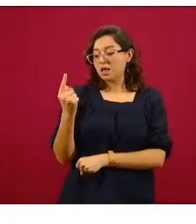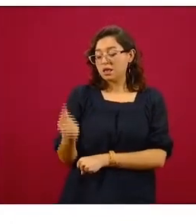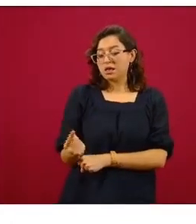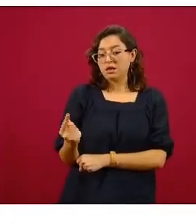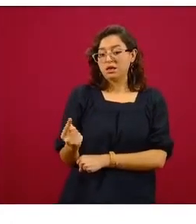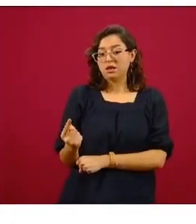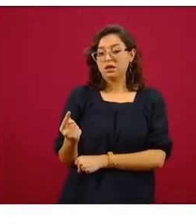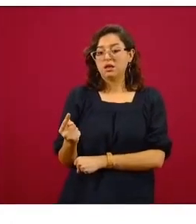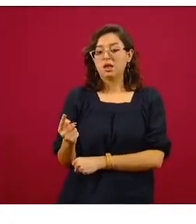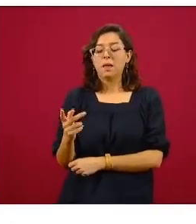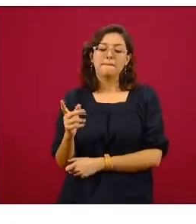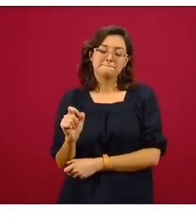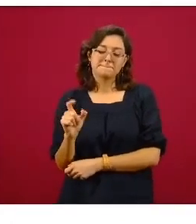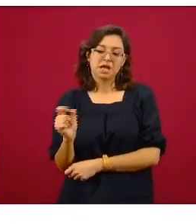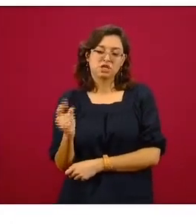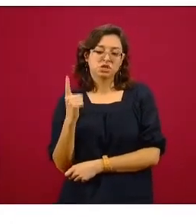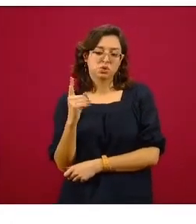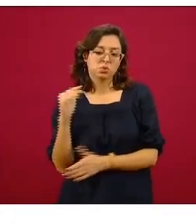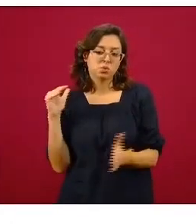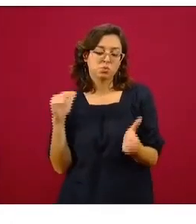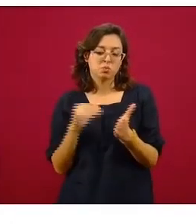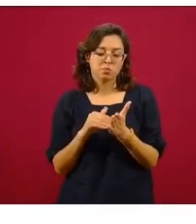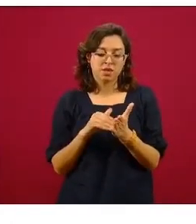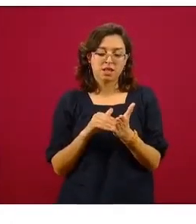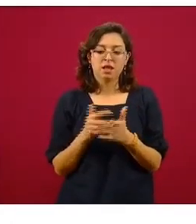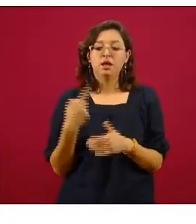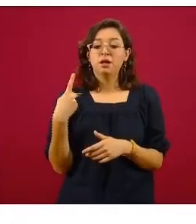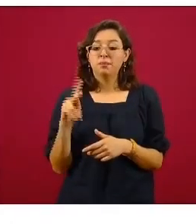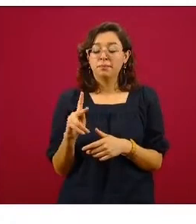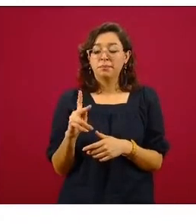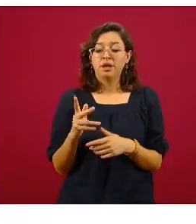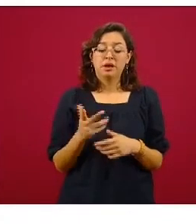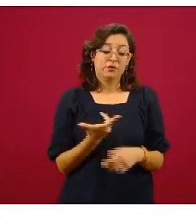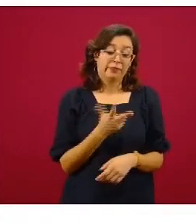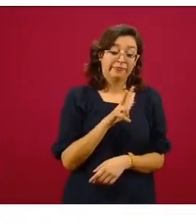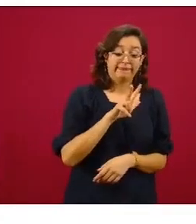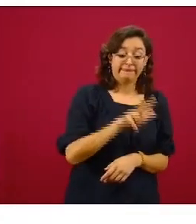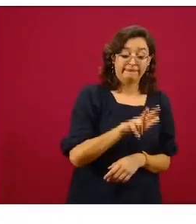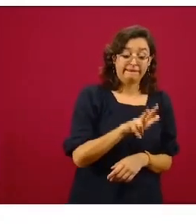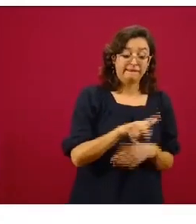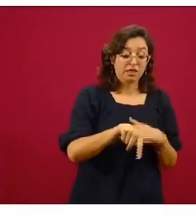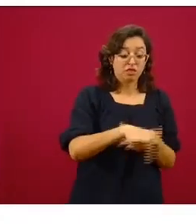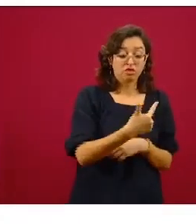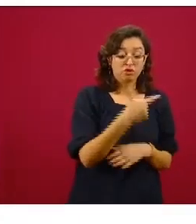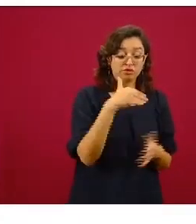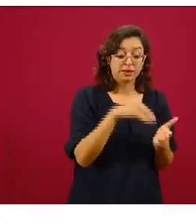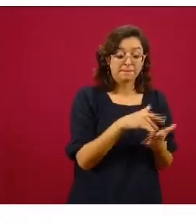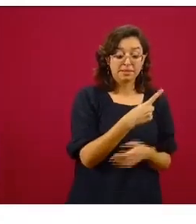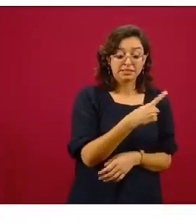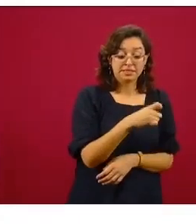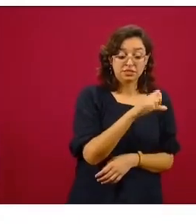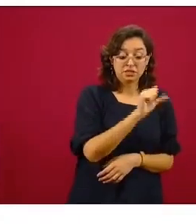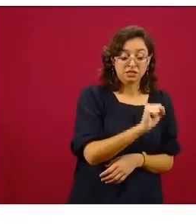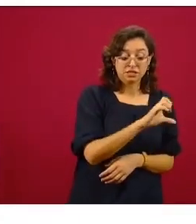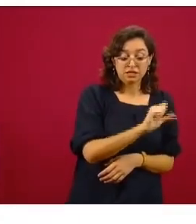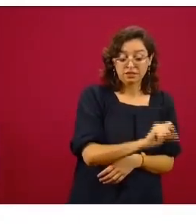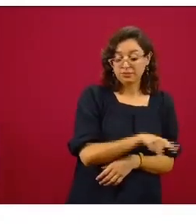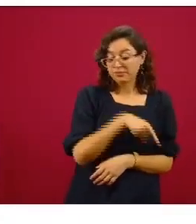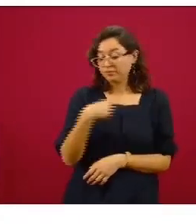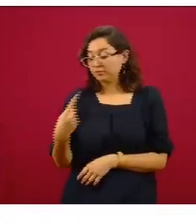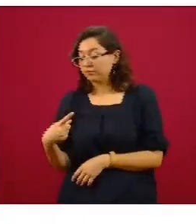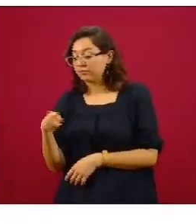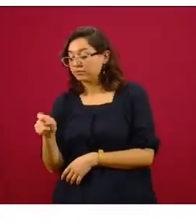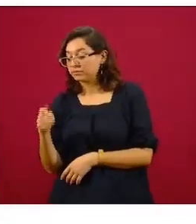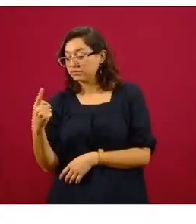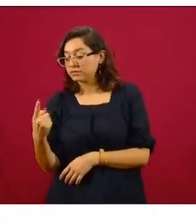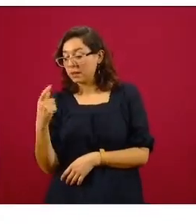de 21,000. Pero si comparamos, por ejemplo, las pruebas de la semana 18, que fueron 12,160, con las de la semana